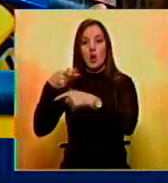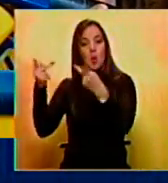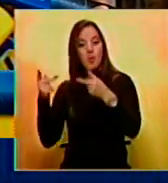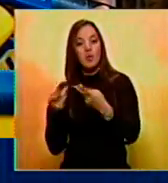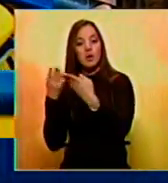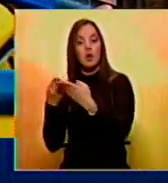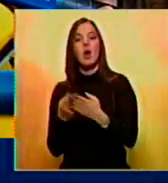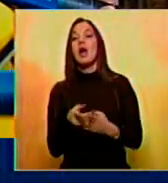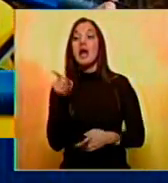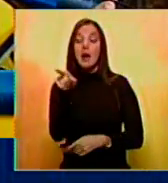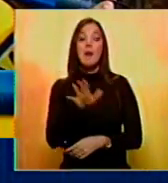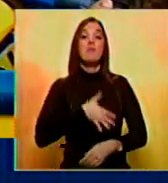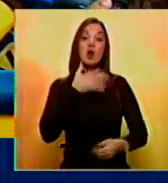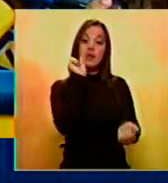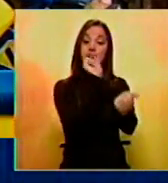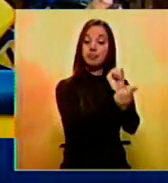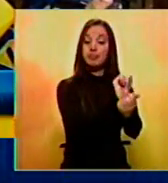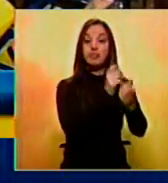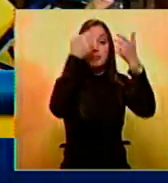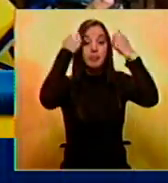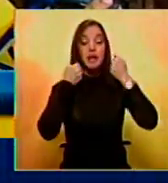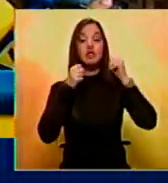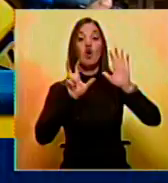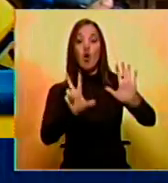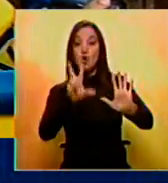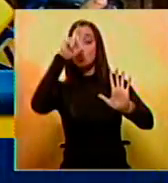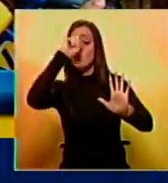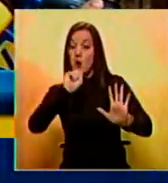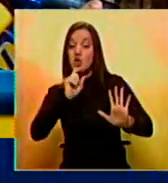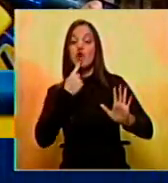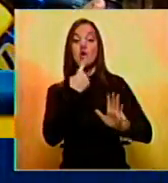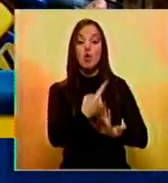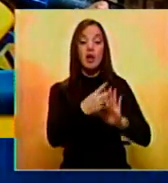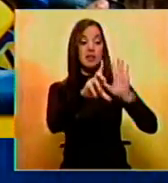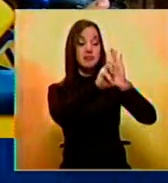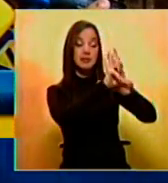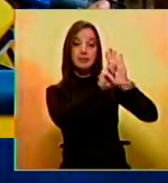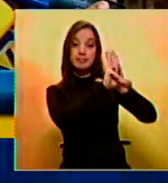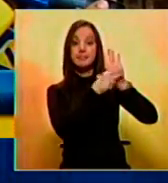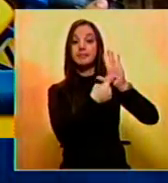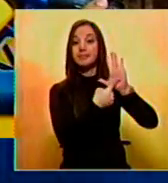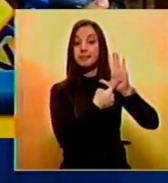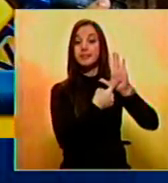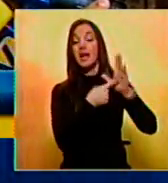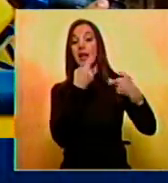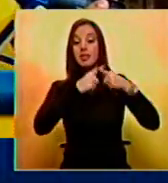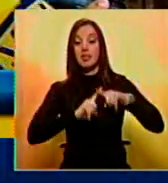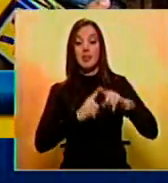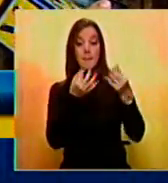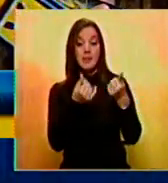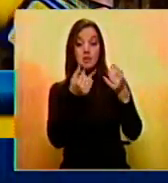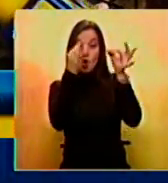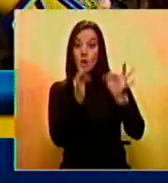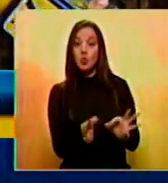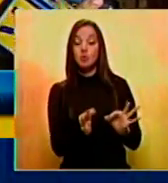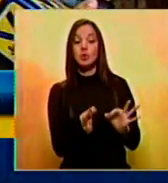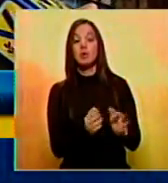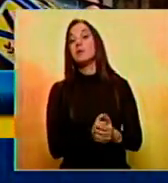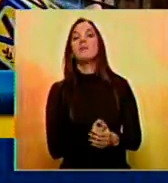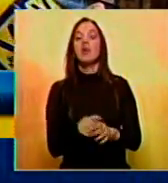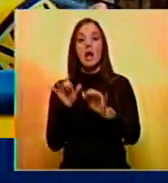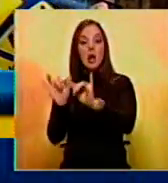menos 8 años de prisión, entre 8 y 10 años de prisión, de acuerdo a lo contemplado por la Ley Orgánica de Precios Justos, en este caso particular,